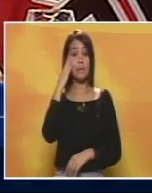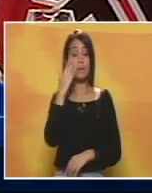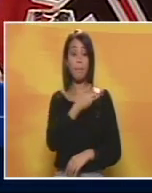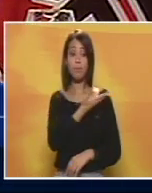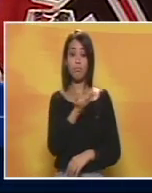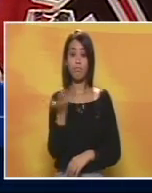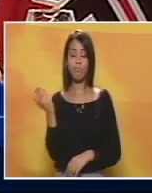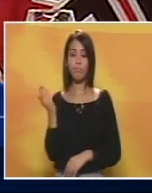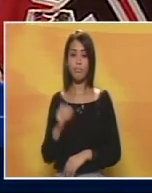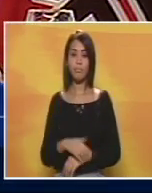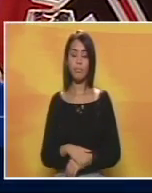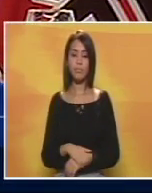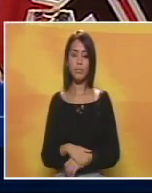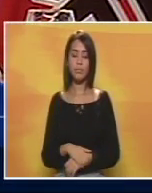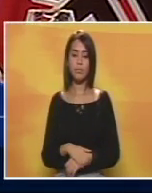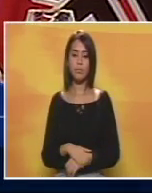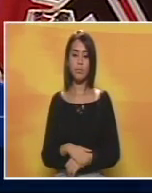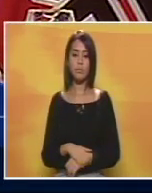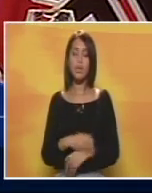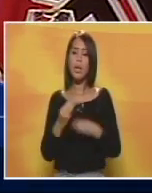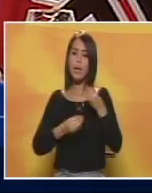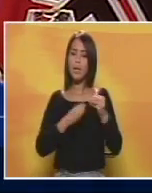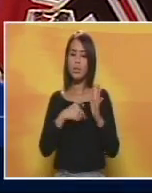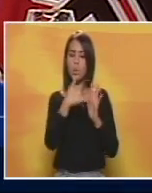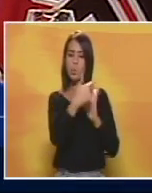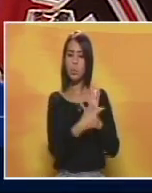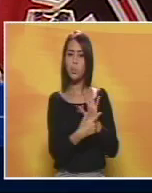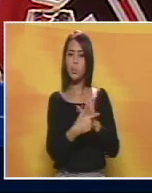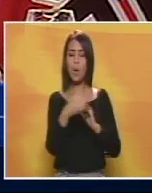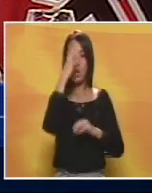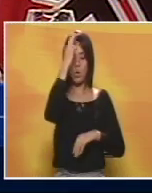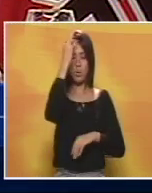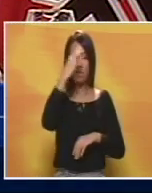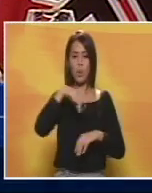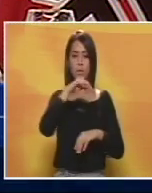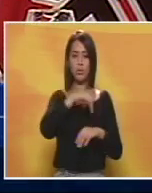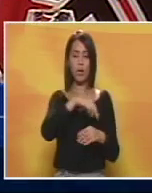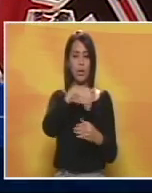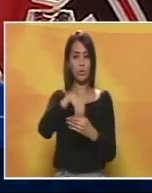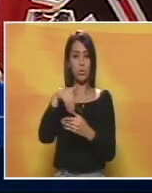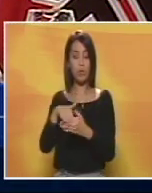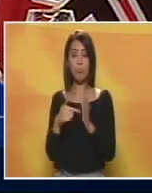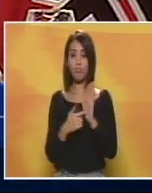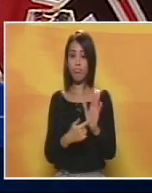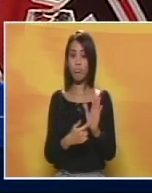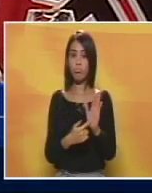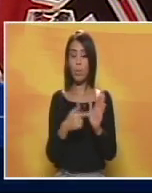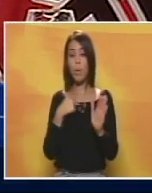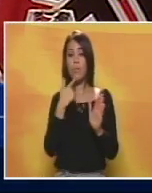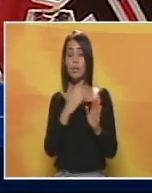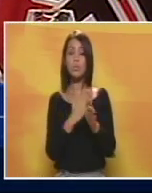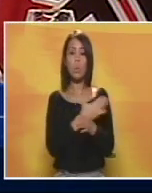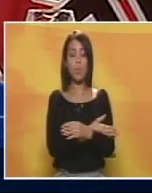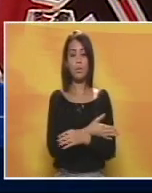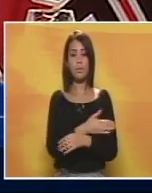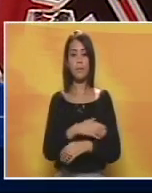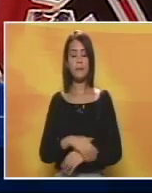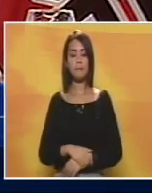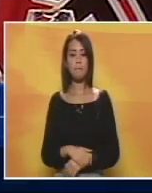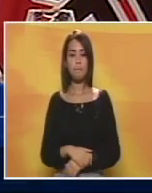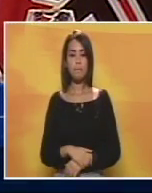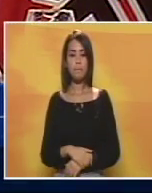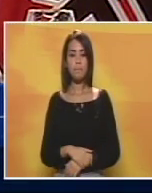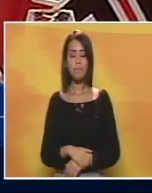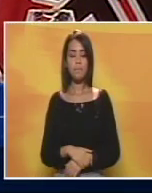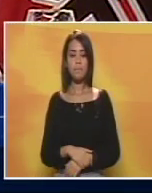de los electores. Las acciones que ha tomado el Consejo Nacional en relación con esto, como ya lo hemos dicho en varias ocasiones, es